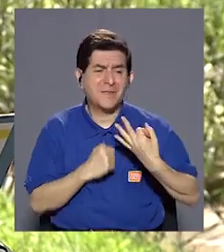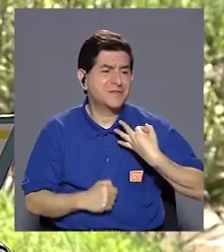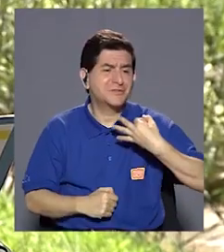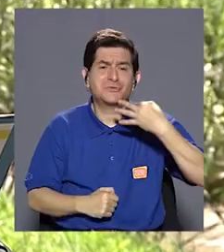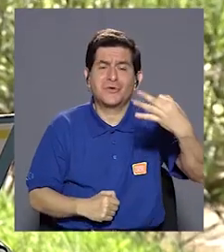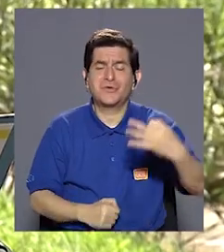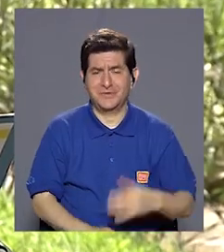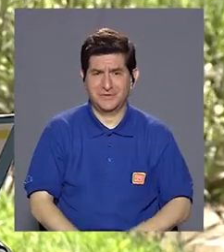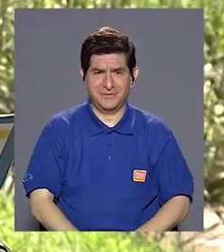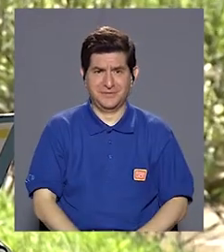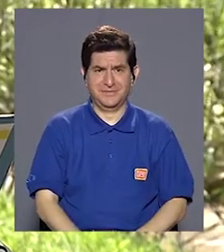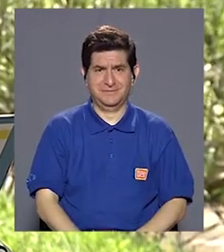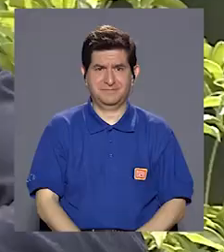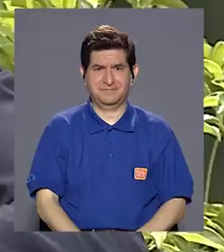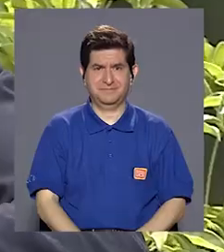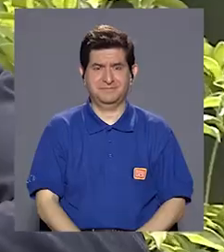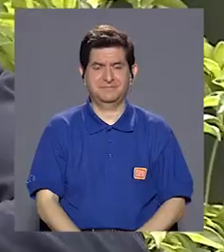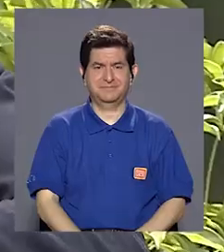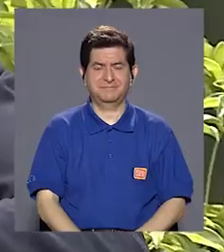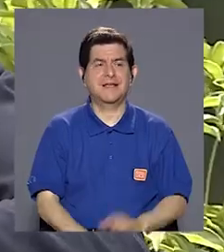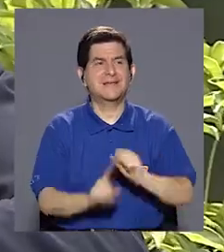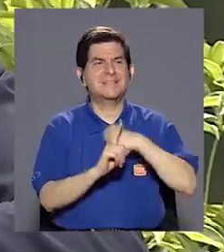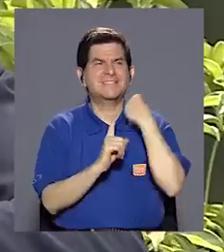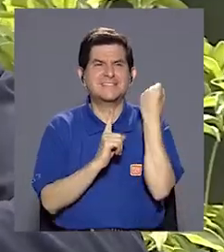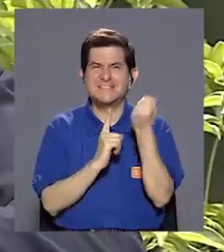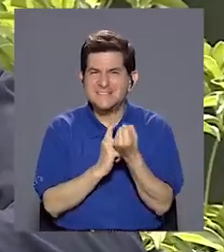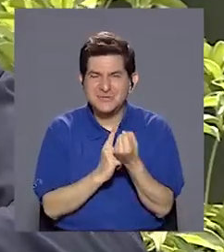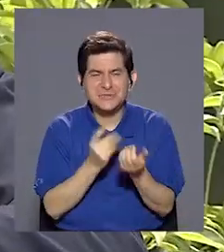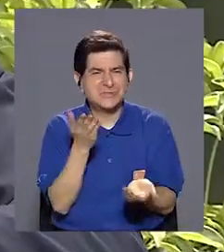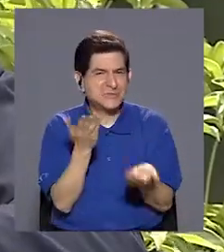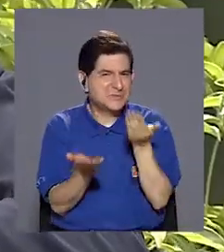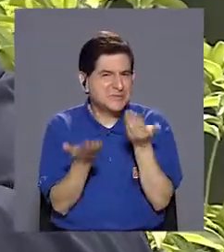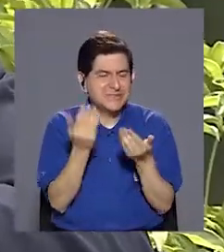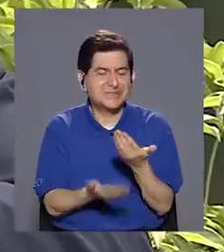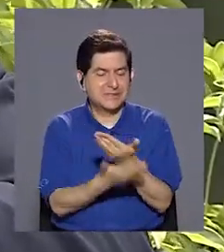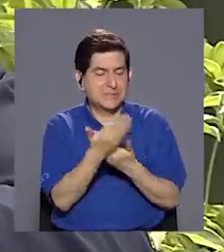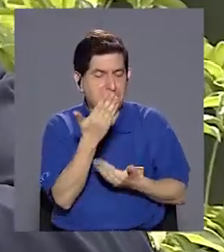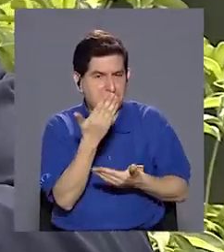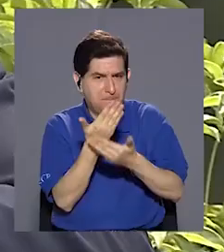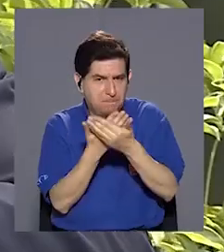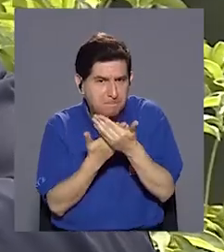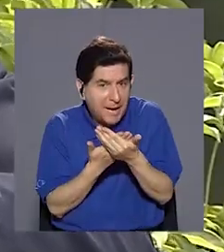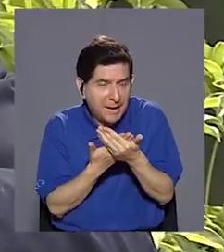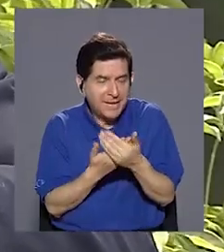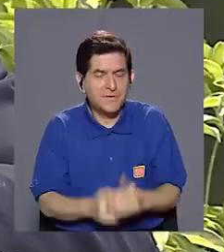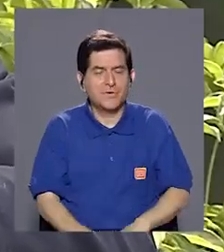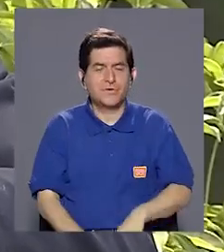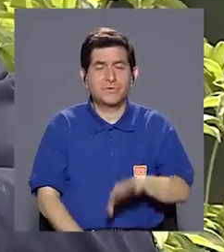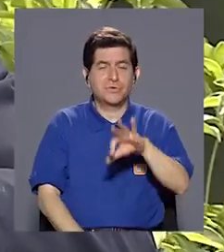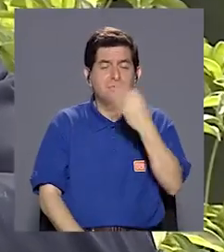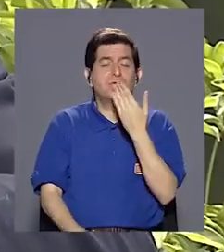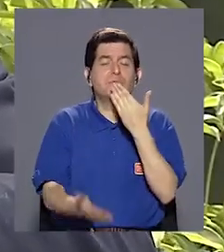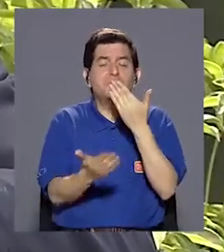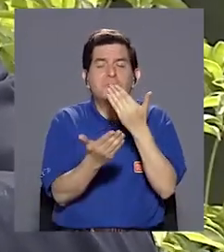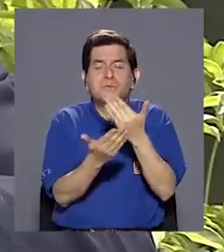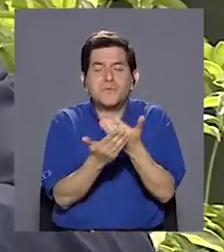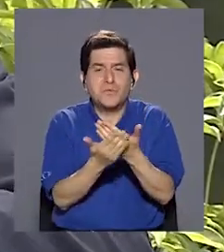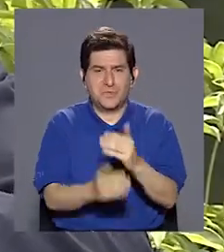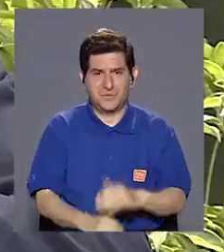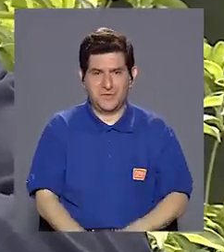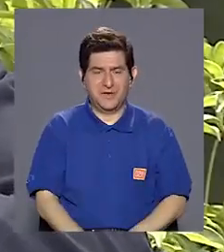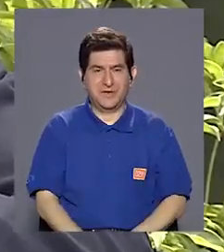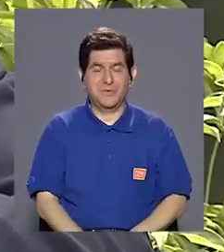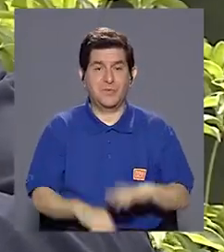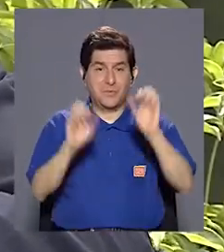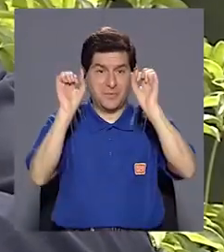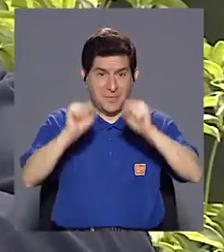situaciones cotidianamente a cada rato. El asunto es que justamente las manos son un medio buenísimo, súper